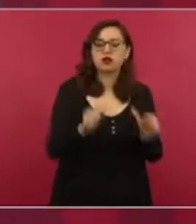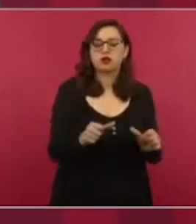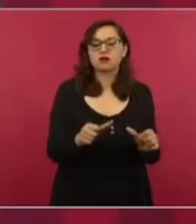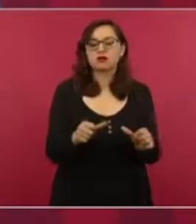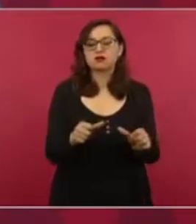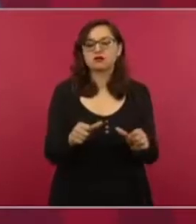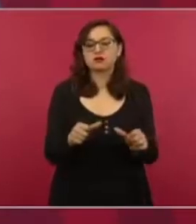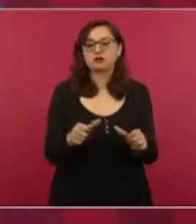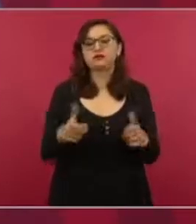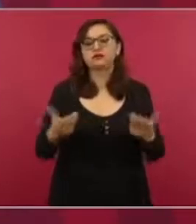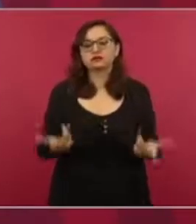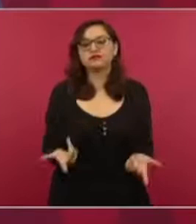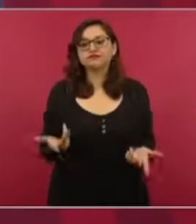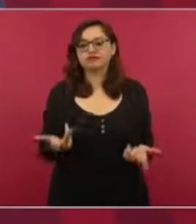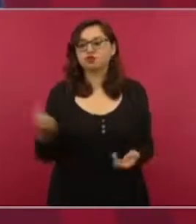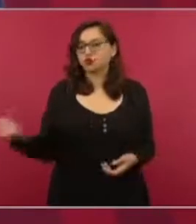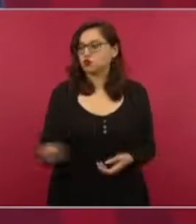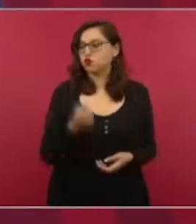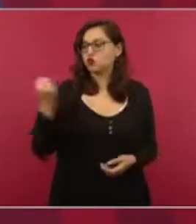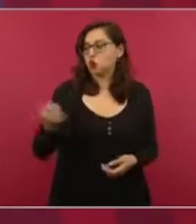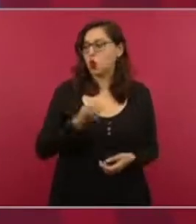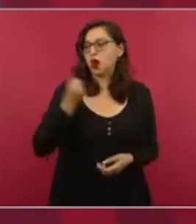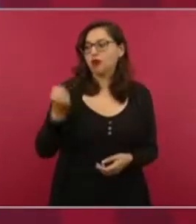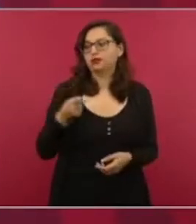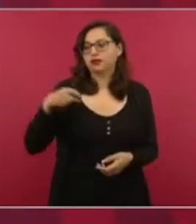Afortunadamente mucha gente ve la mañanera